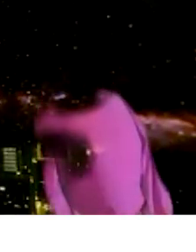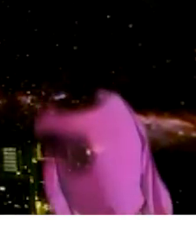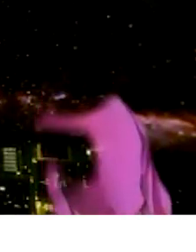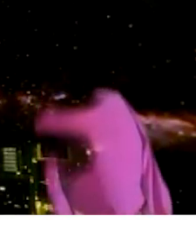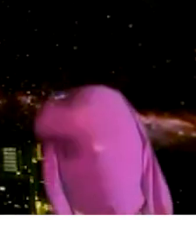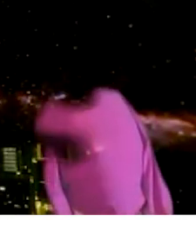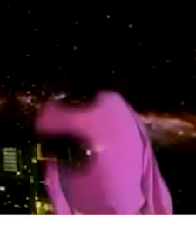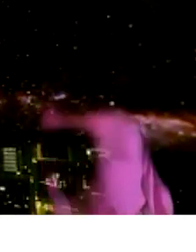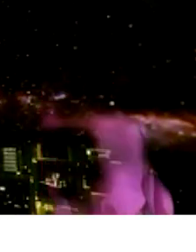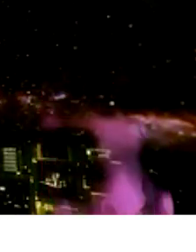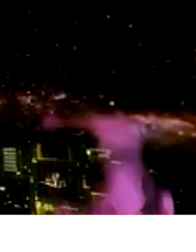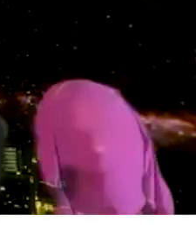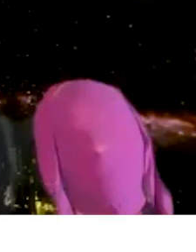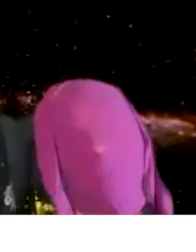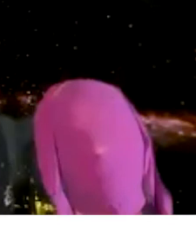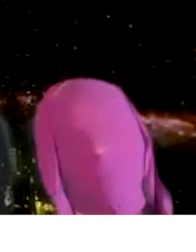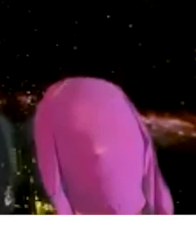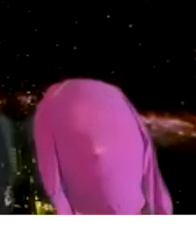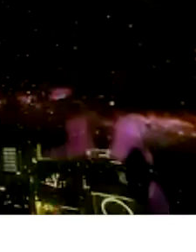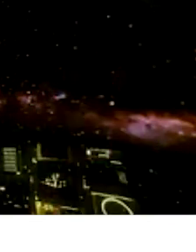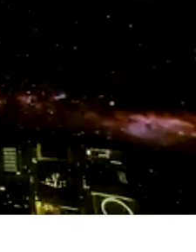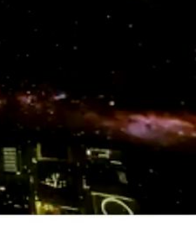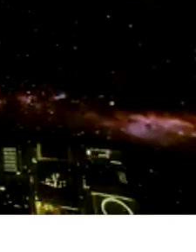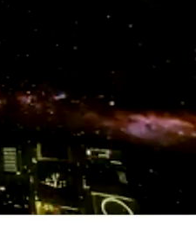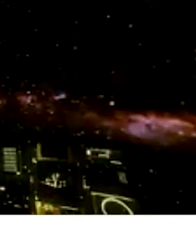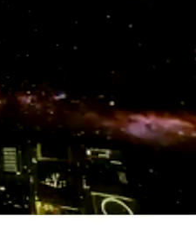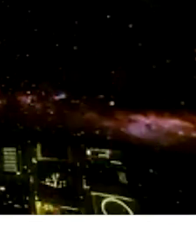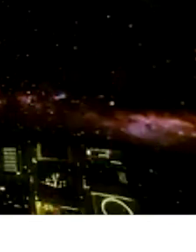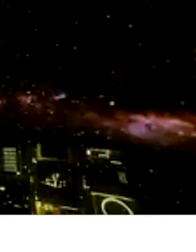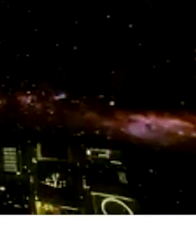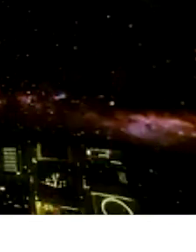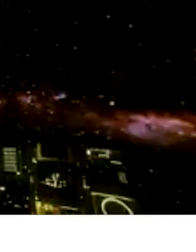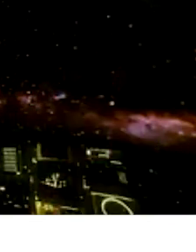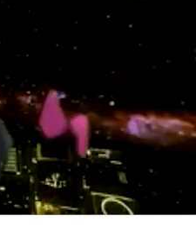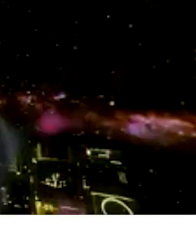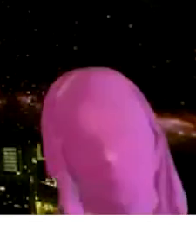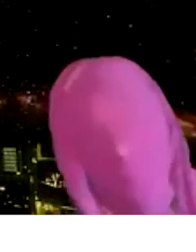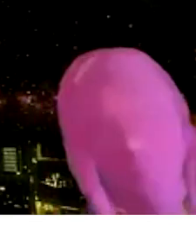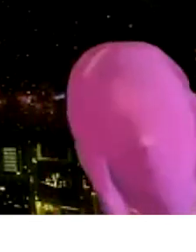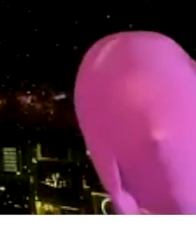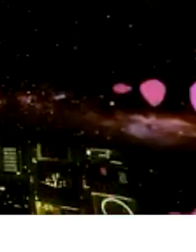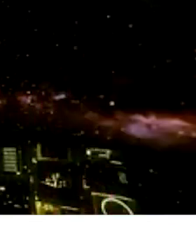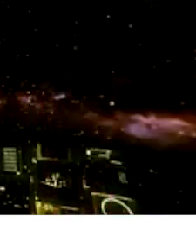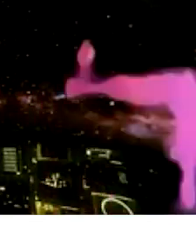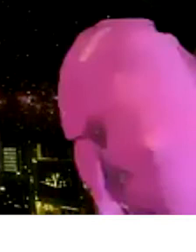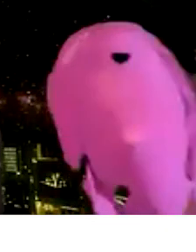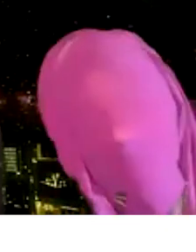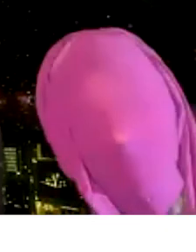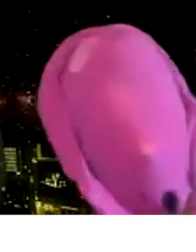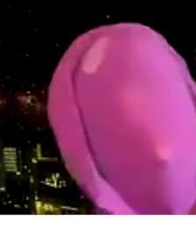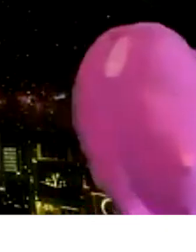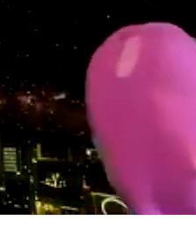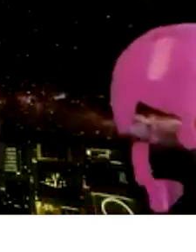pues se mantengan sanas, se mantengan seguras, ¿no? En la medida de lo posible. Y escuchar